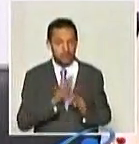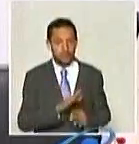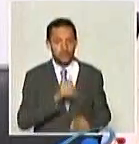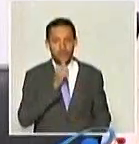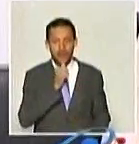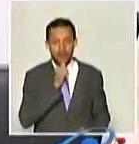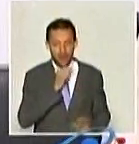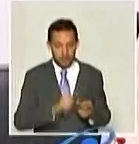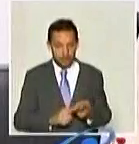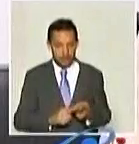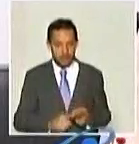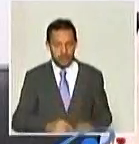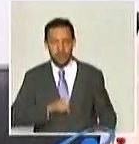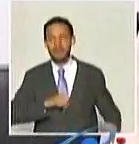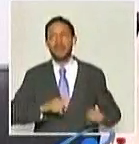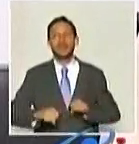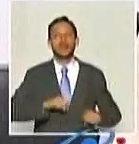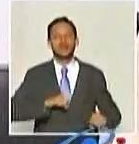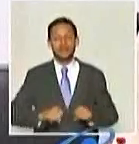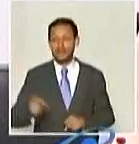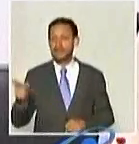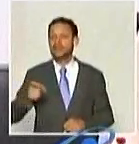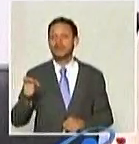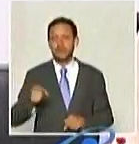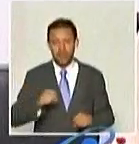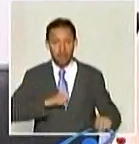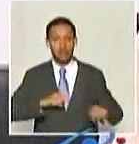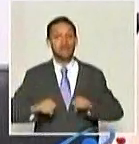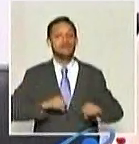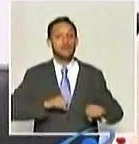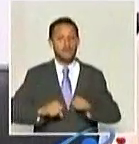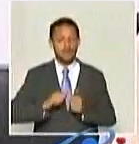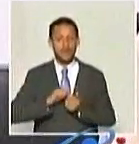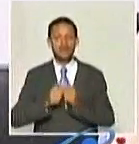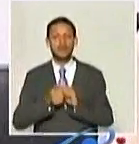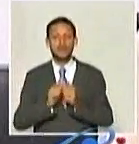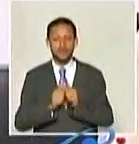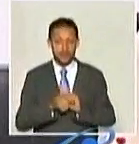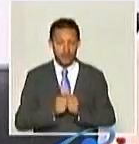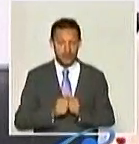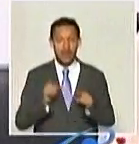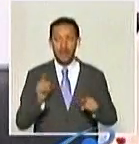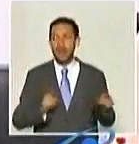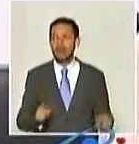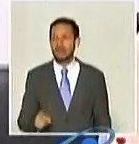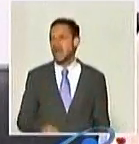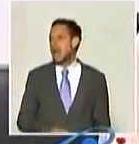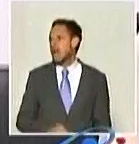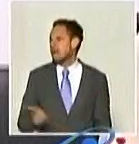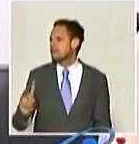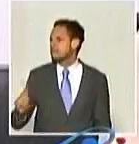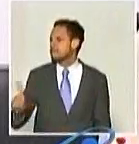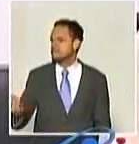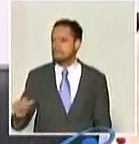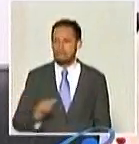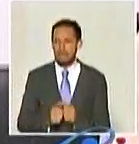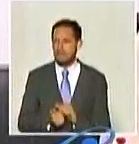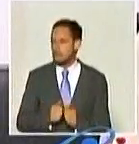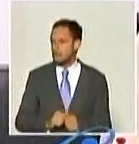el ejercicio, que es fundamental. Muchas veces es más dañino el estarse,